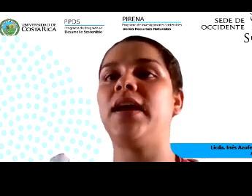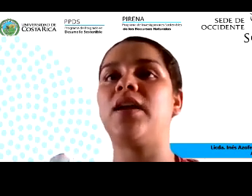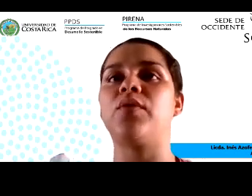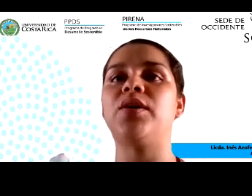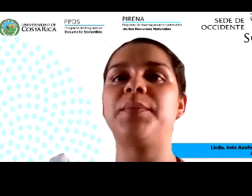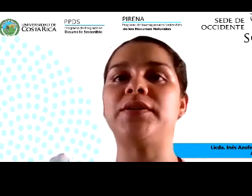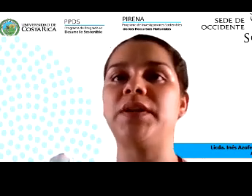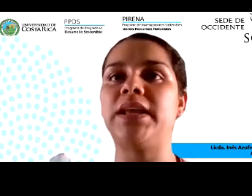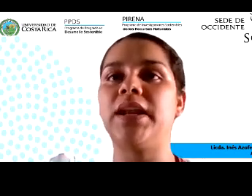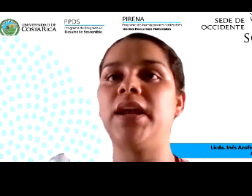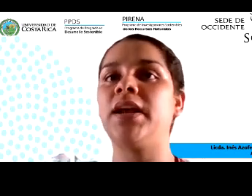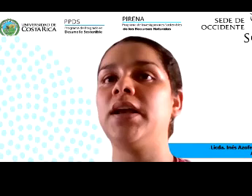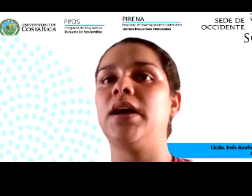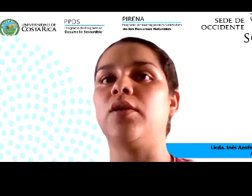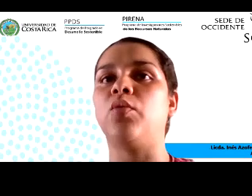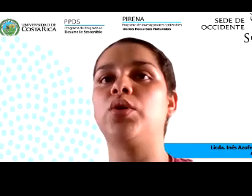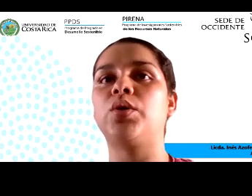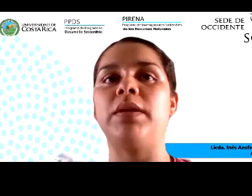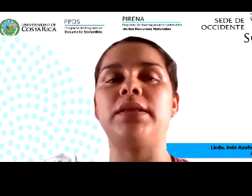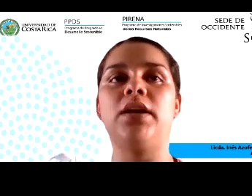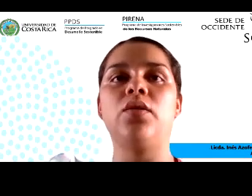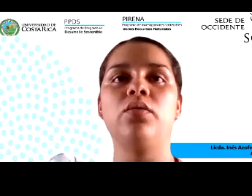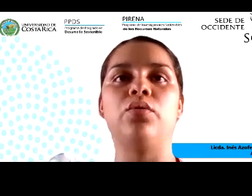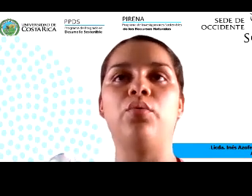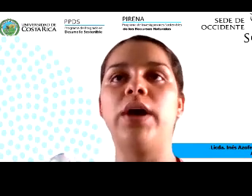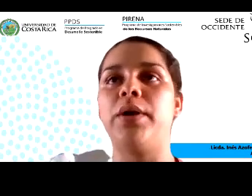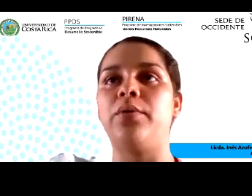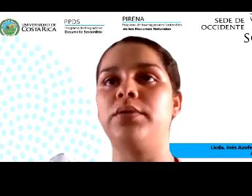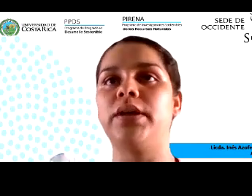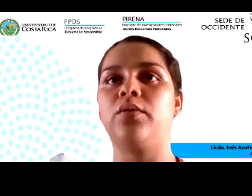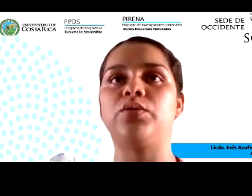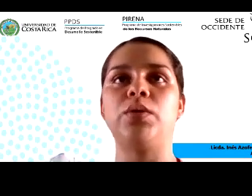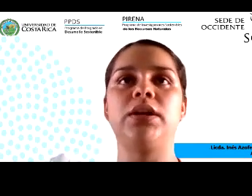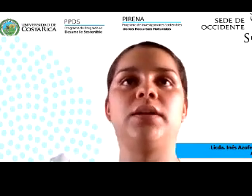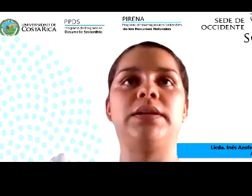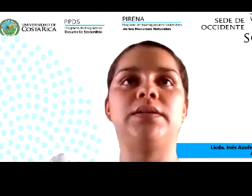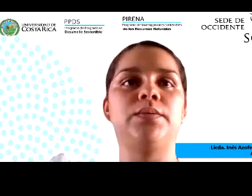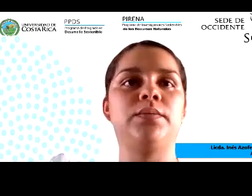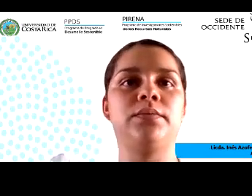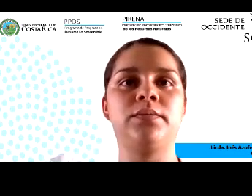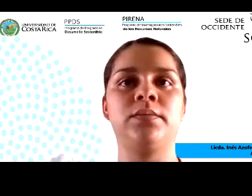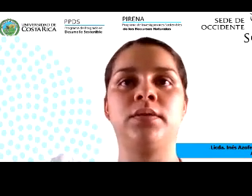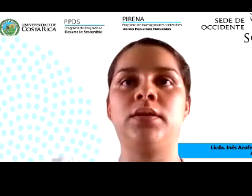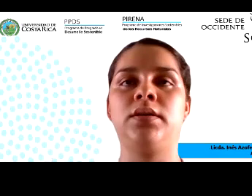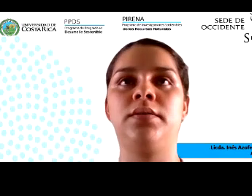también. ¿Alguna otra persona tiene algún otro comentario, duda, pregunta, consulta,